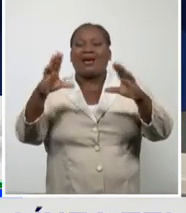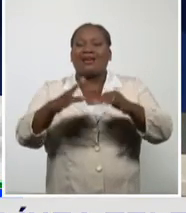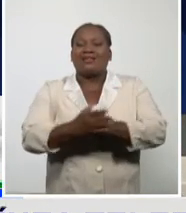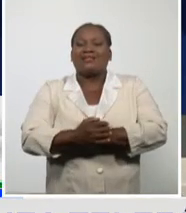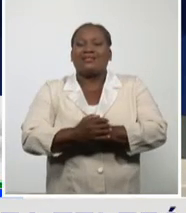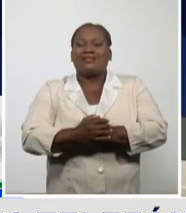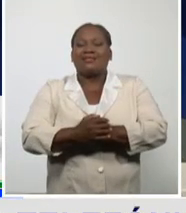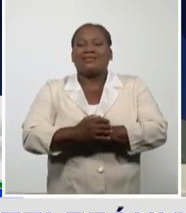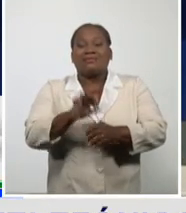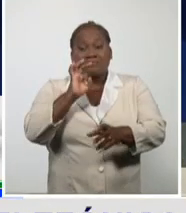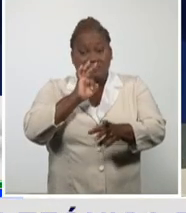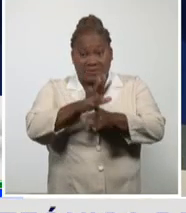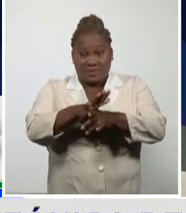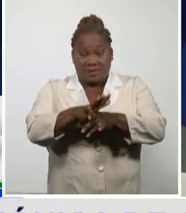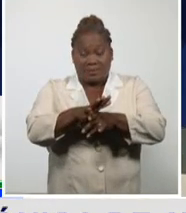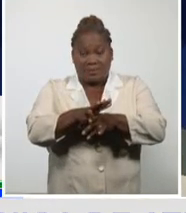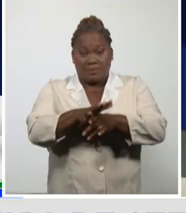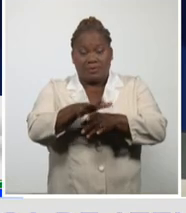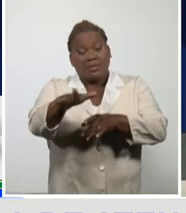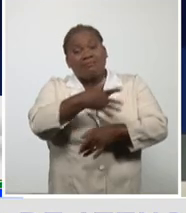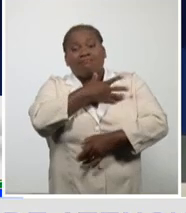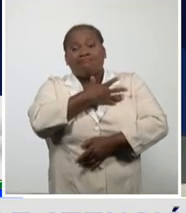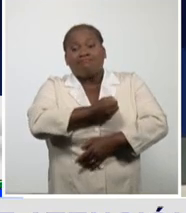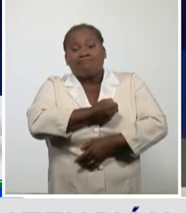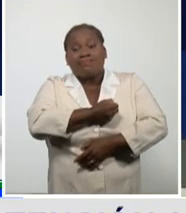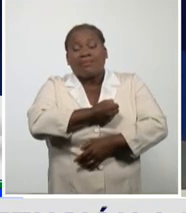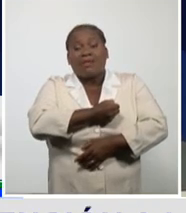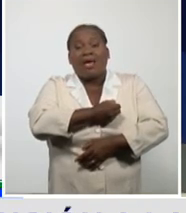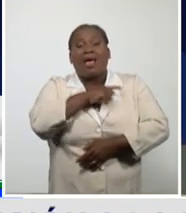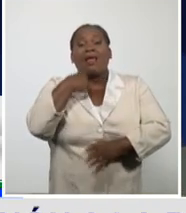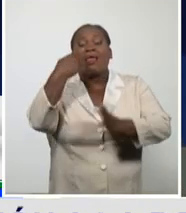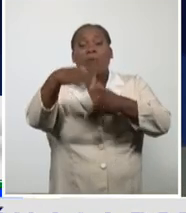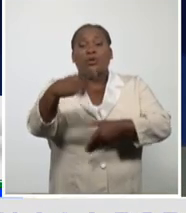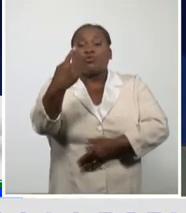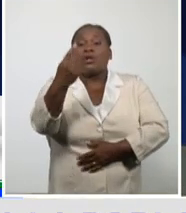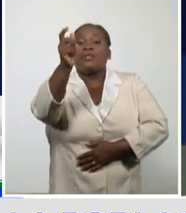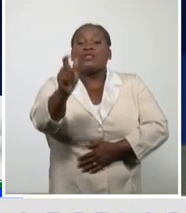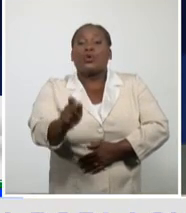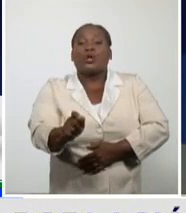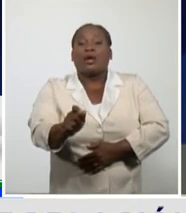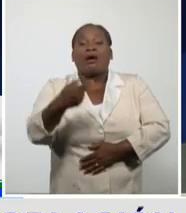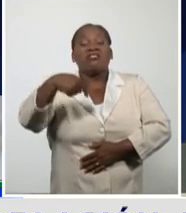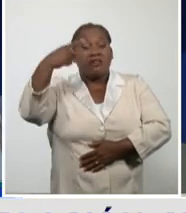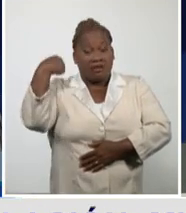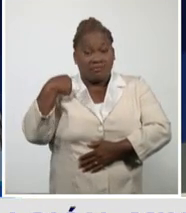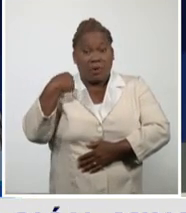comenzamos con lamentando el fallecimiento de una persona en el día de ayer,